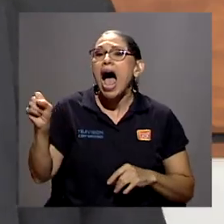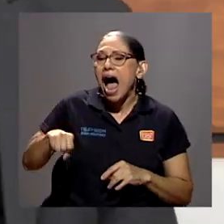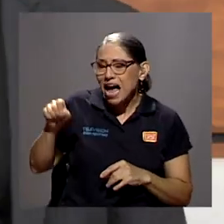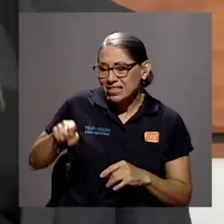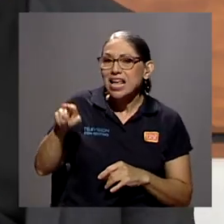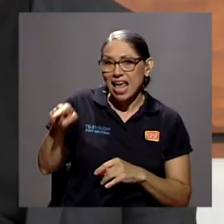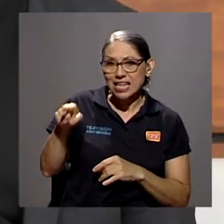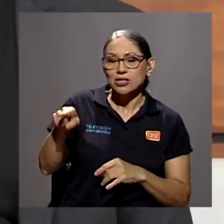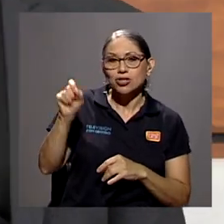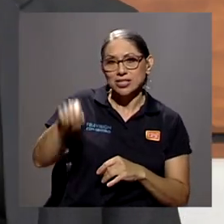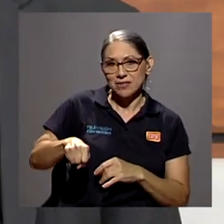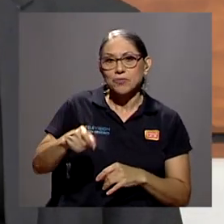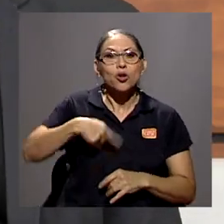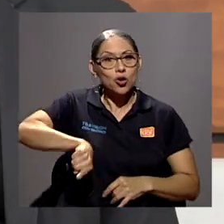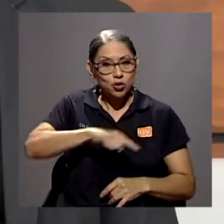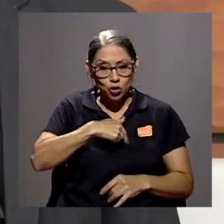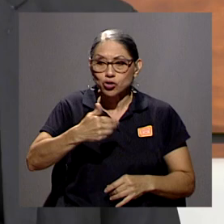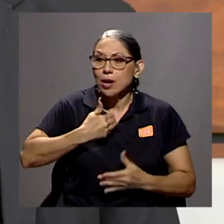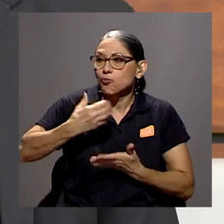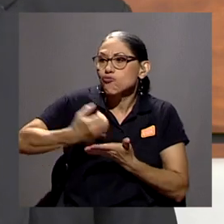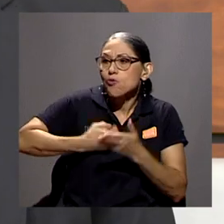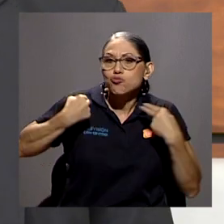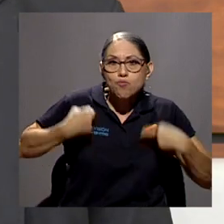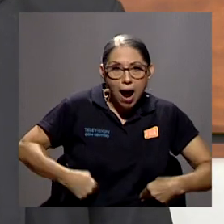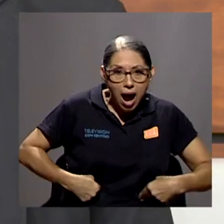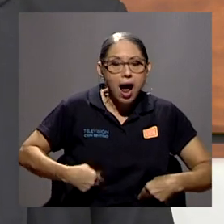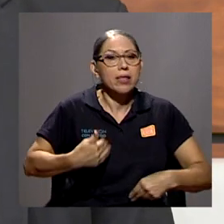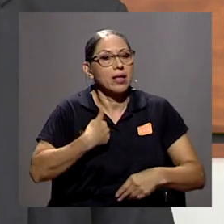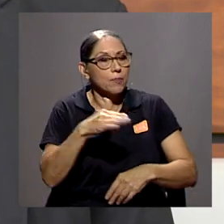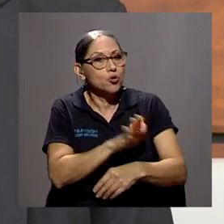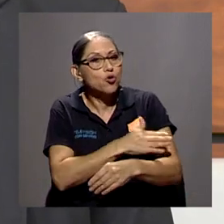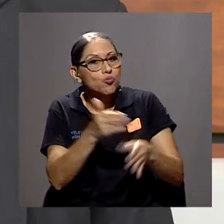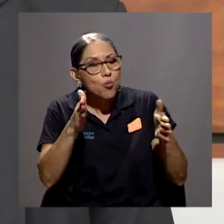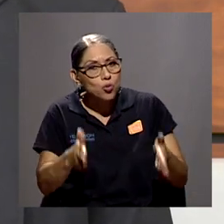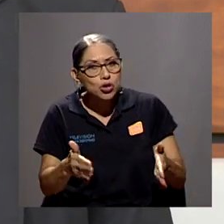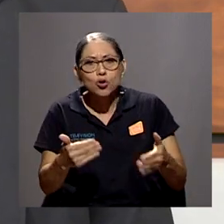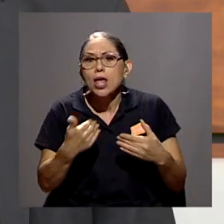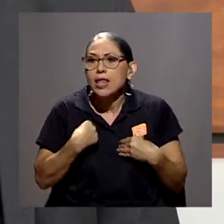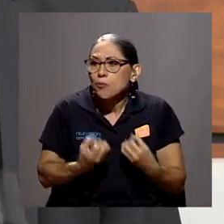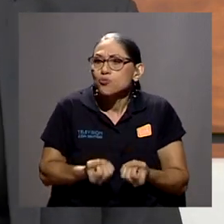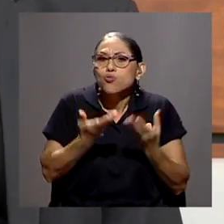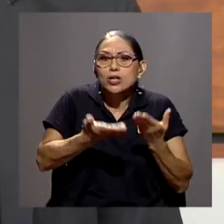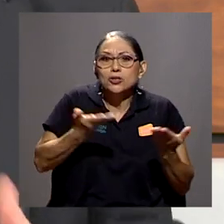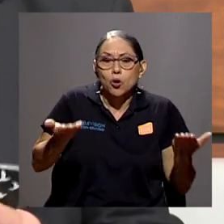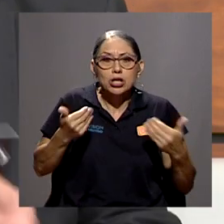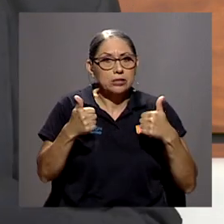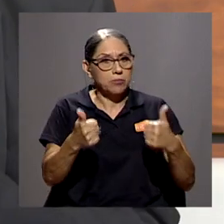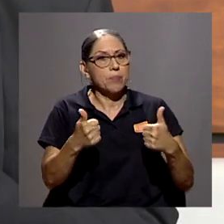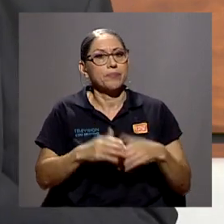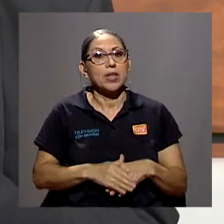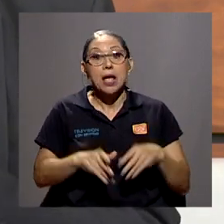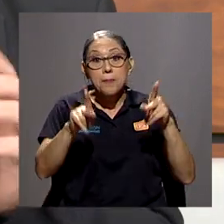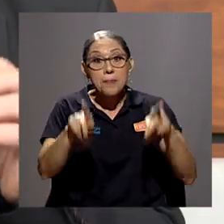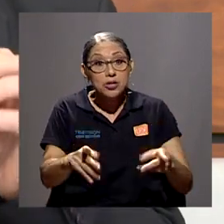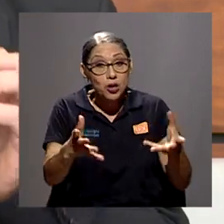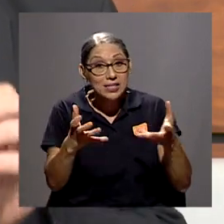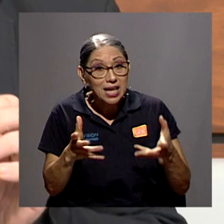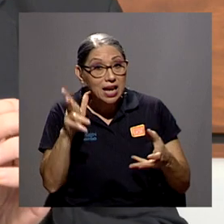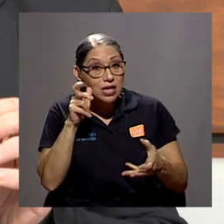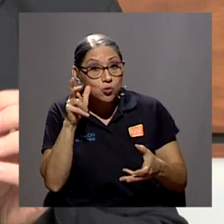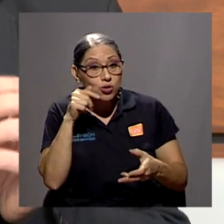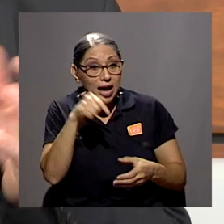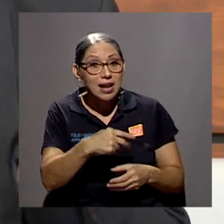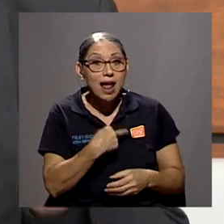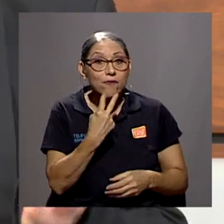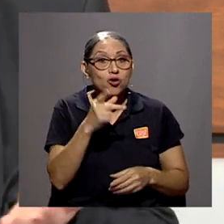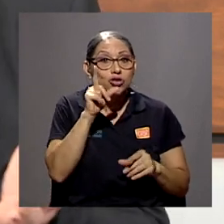tenemos el material humano tenemos los músicos tenemos mucho muchas cosas que a favor y las personas que quieran escuchar la voz